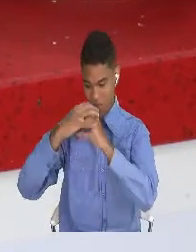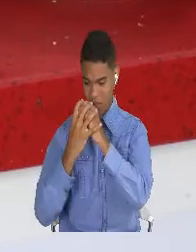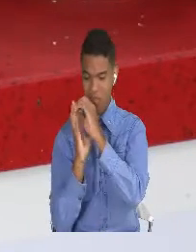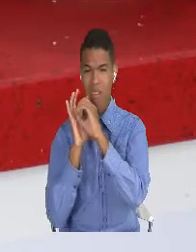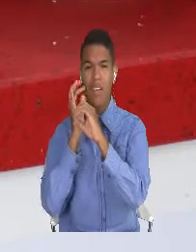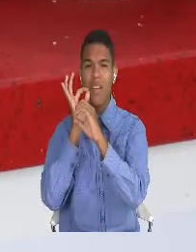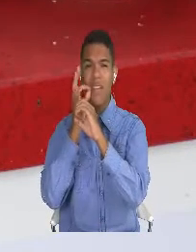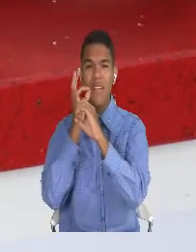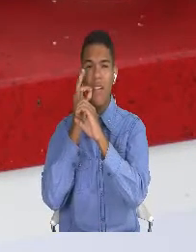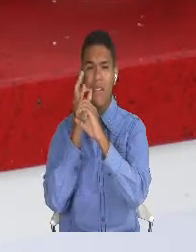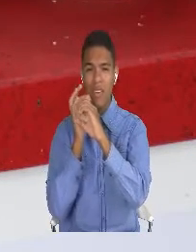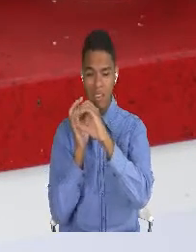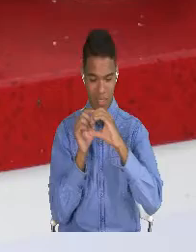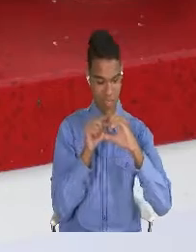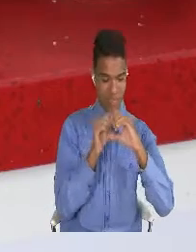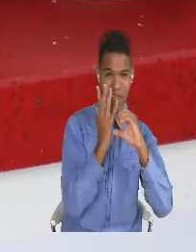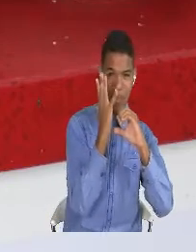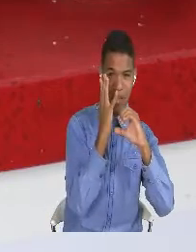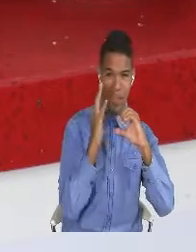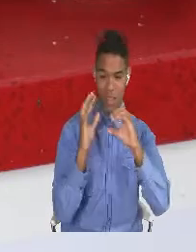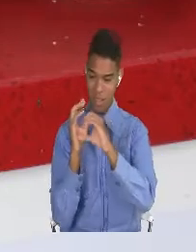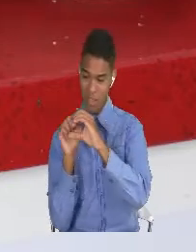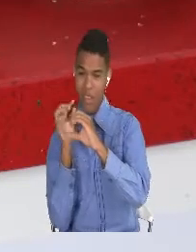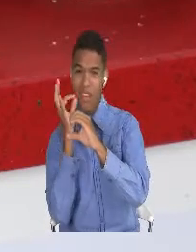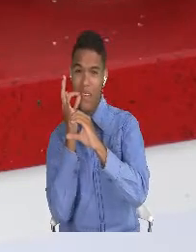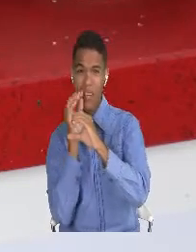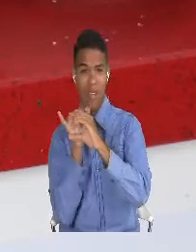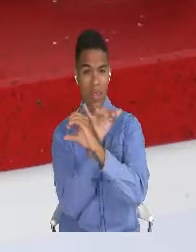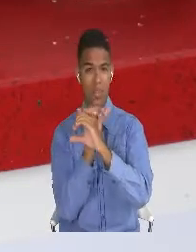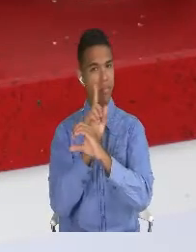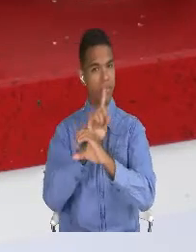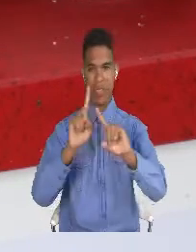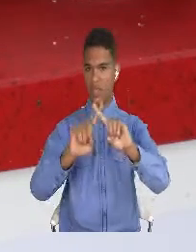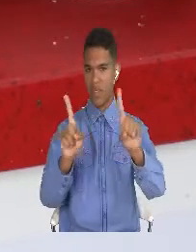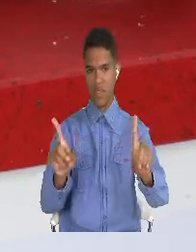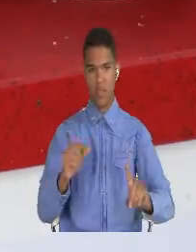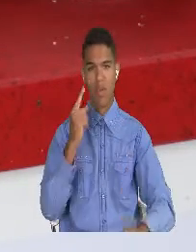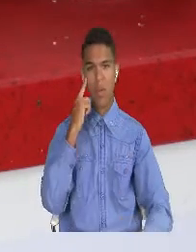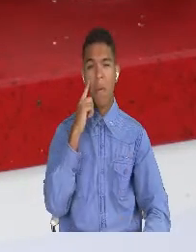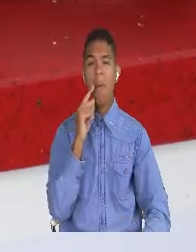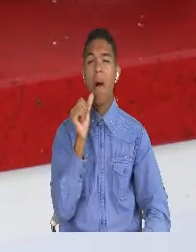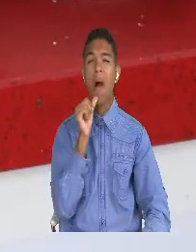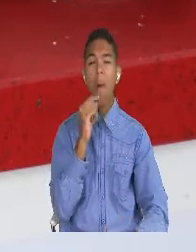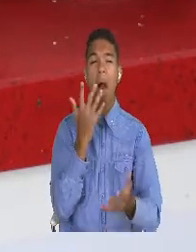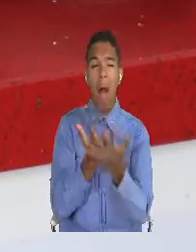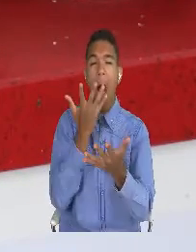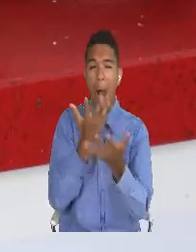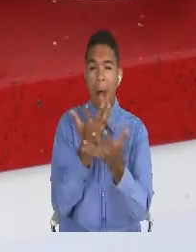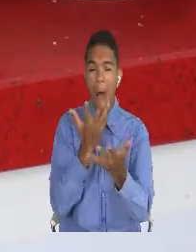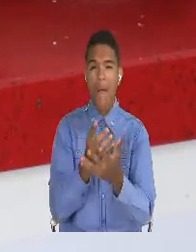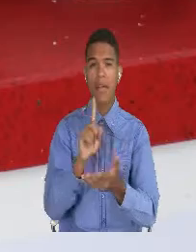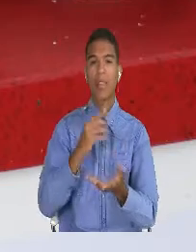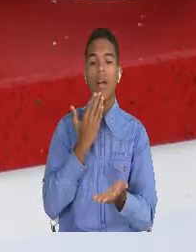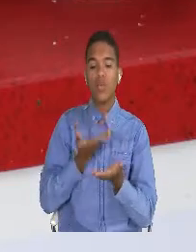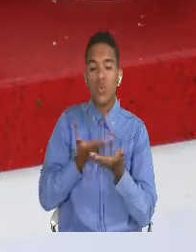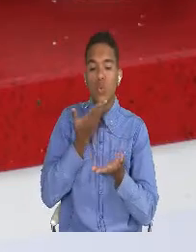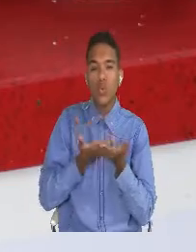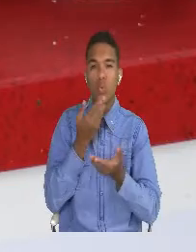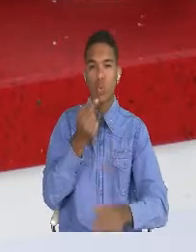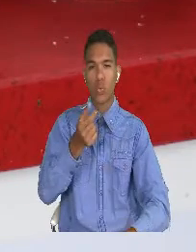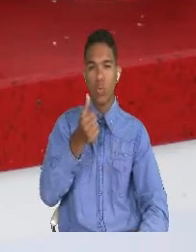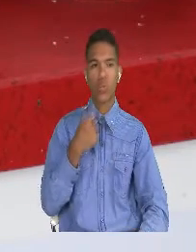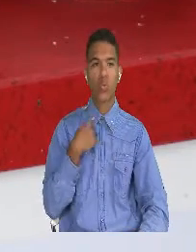se pueden dar cuenta que si le agregan mucha agua a nuestro puré de papa criolla, lo que van a hacer es una sopa. Tienen que agregarle una cantidad